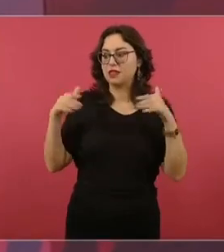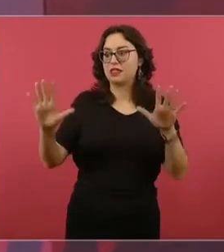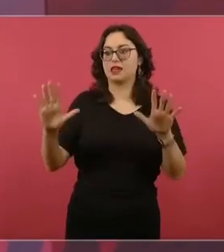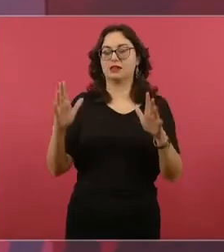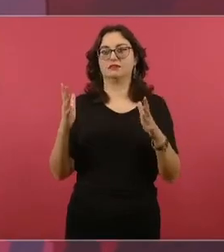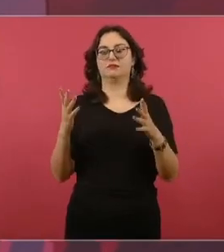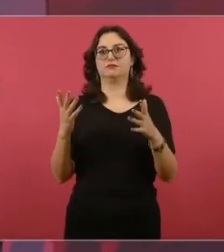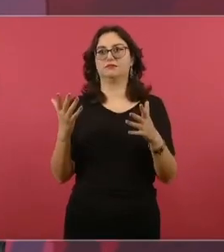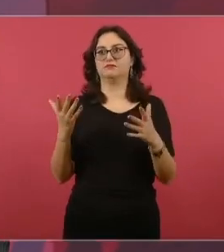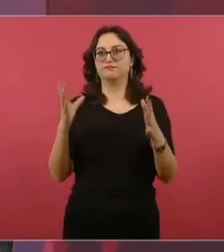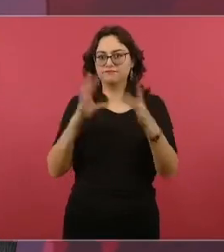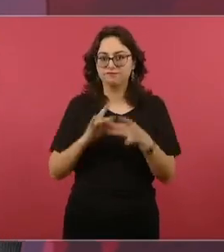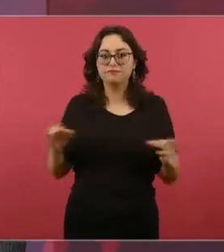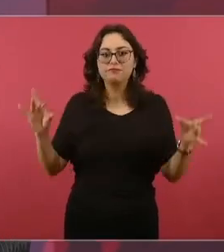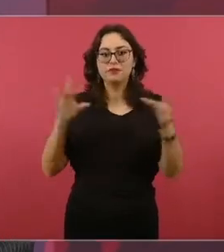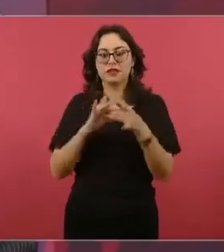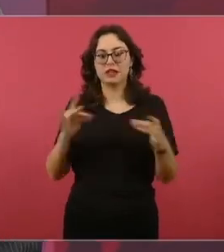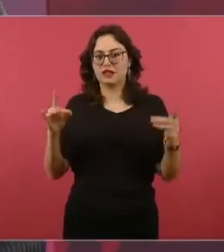Hay tantos temas